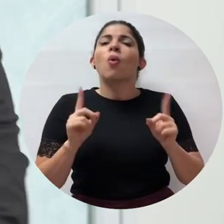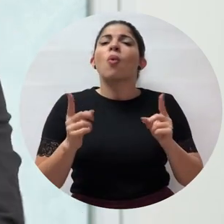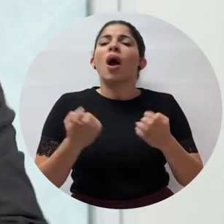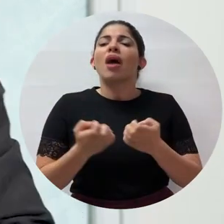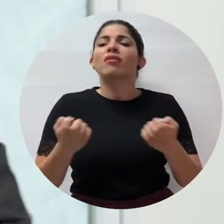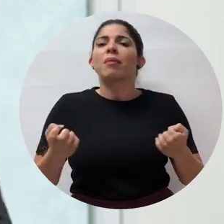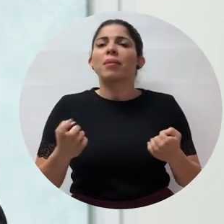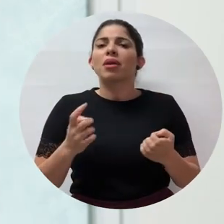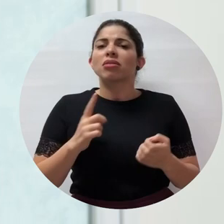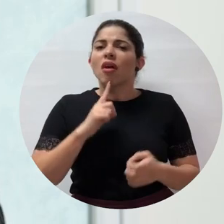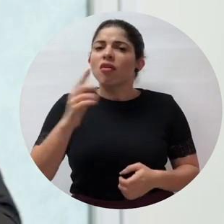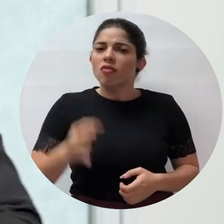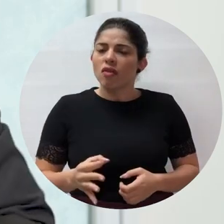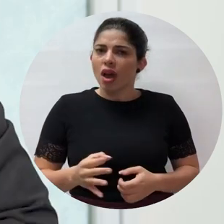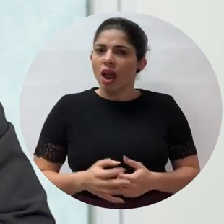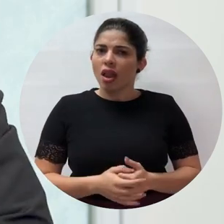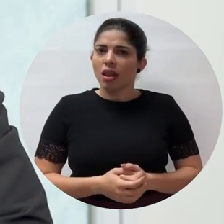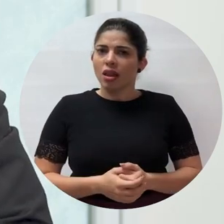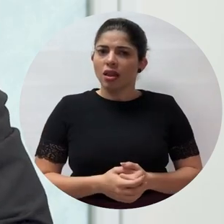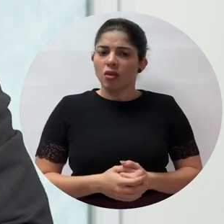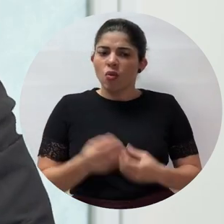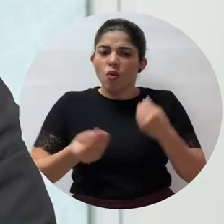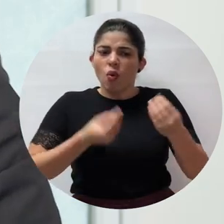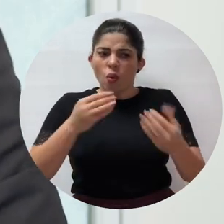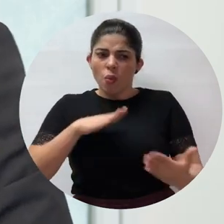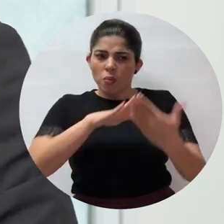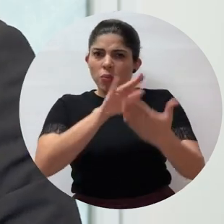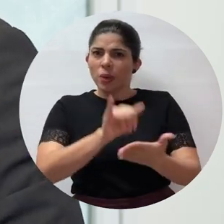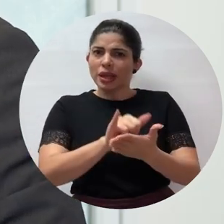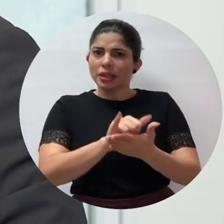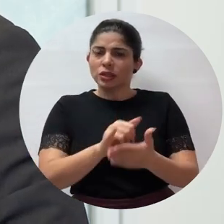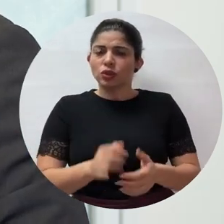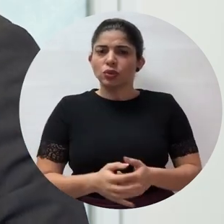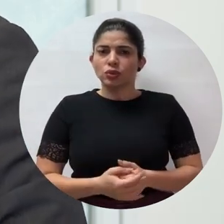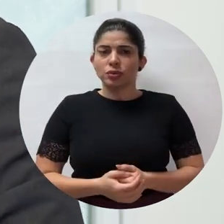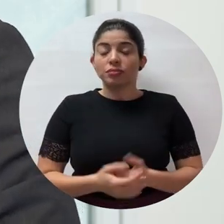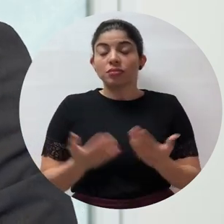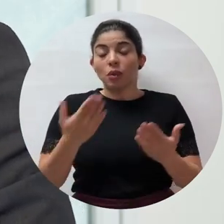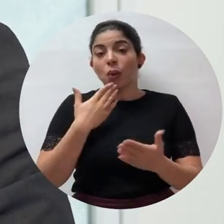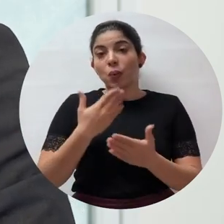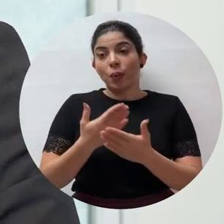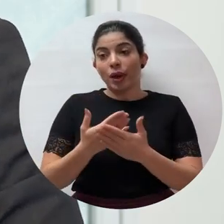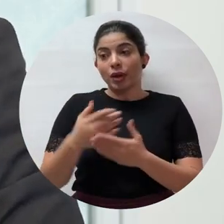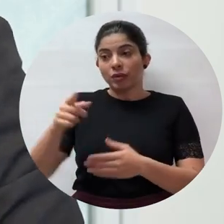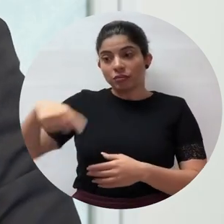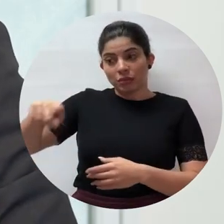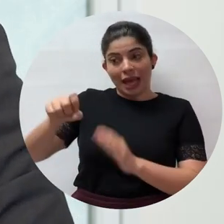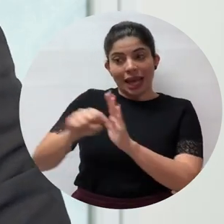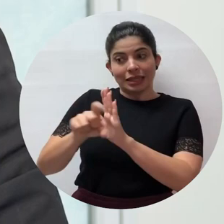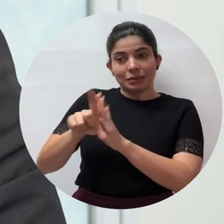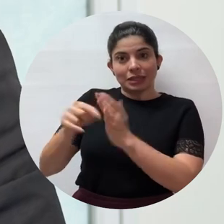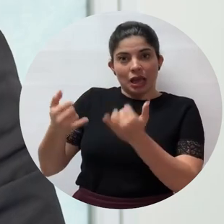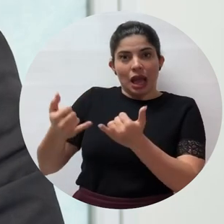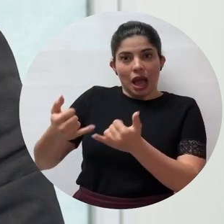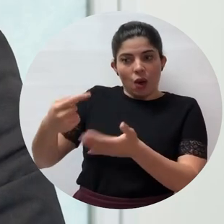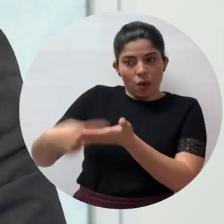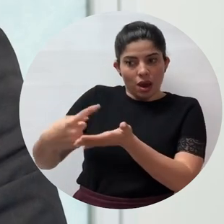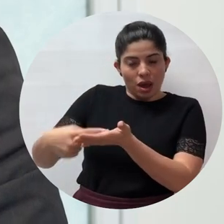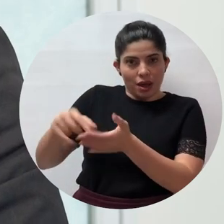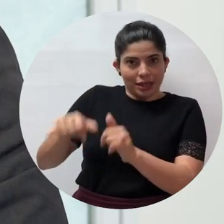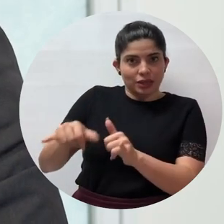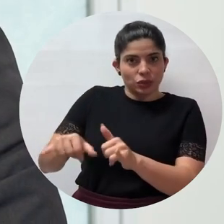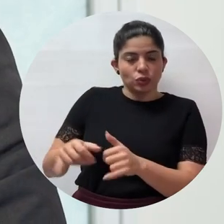Pero ¿cuáles son las herramientas reales para combatir eso? Bueno, están en la Asamblea Legislativa en este